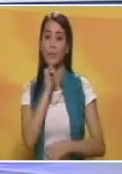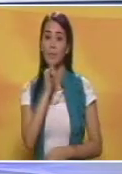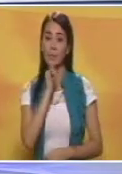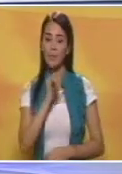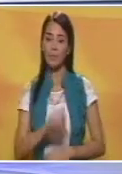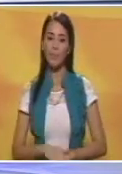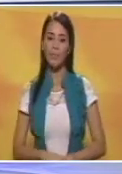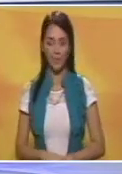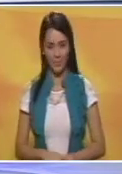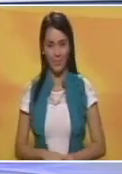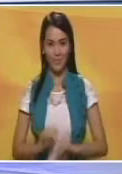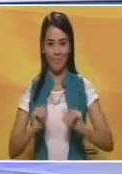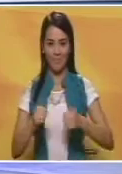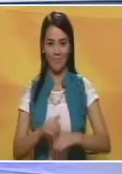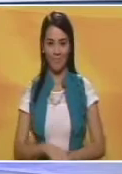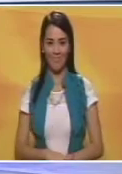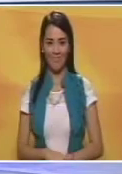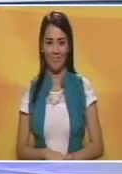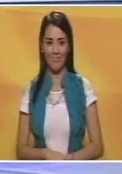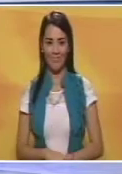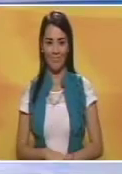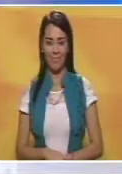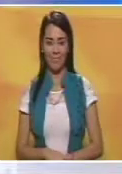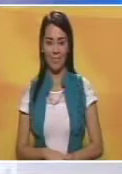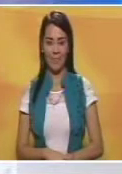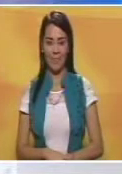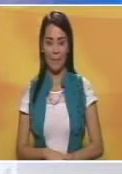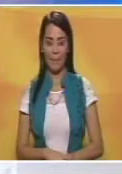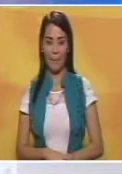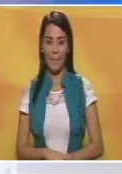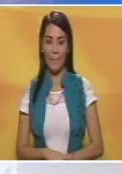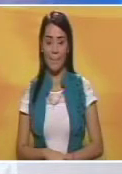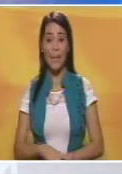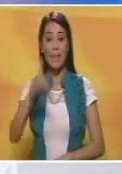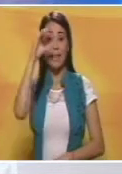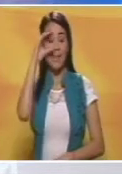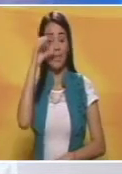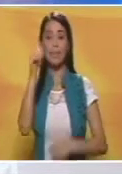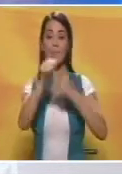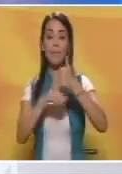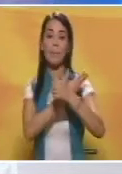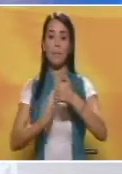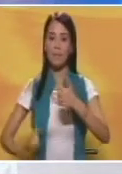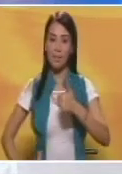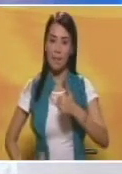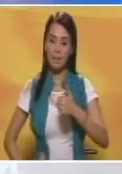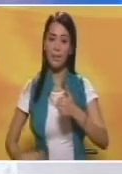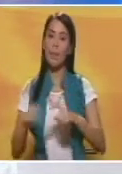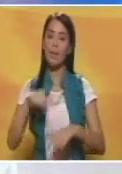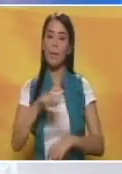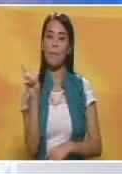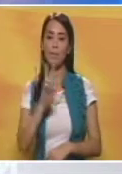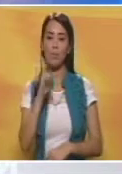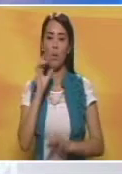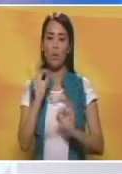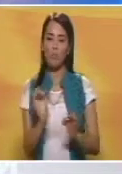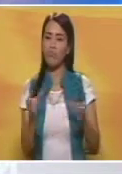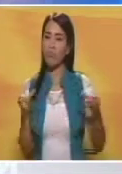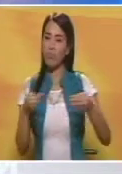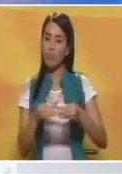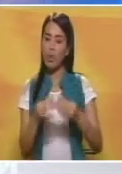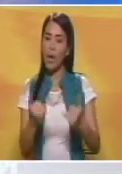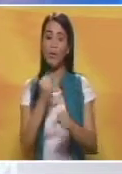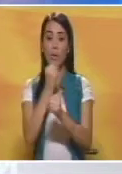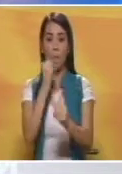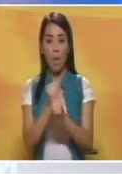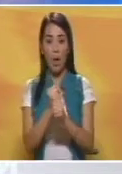comenzamos a revisar las informaciones y lo hacemos de inmediato desde rodríguez vicepresidenta ejecutiva de la república encabeza una reunión